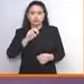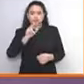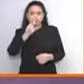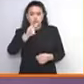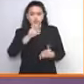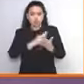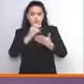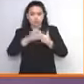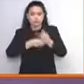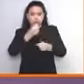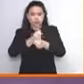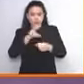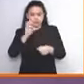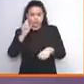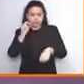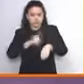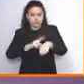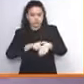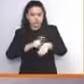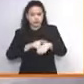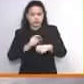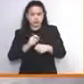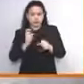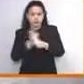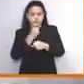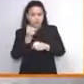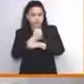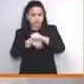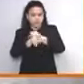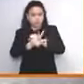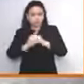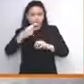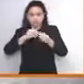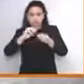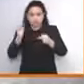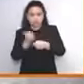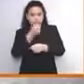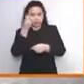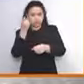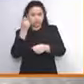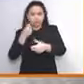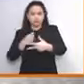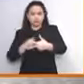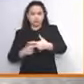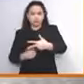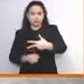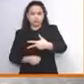2020. Iniciamos pegando y ganando con Pega 3. Primer número favorecido